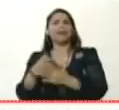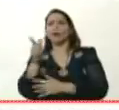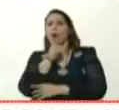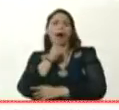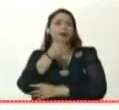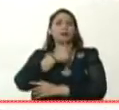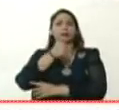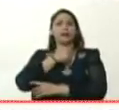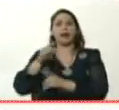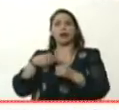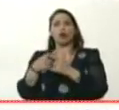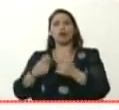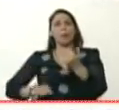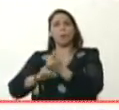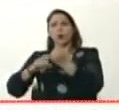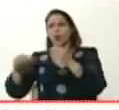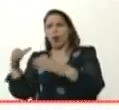así?